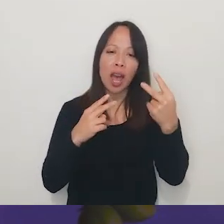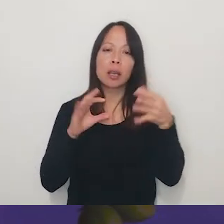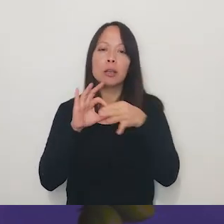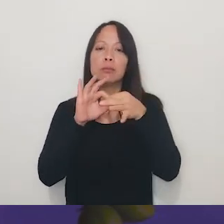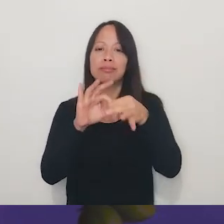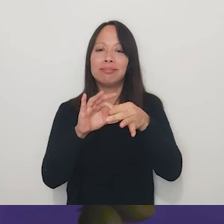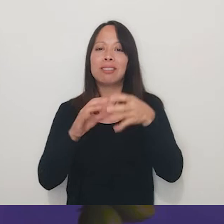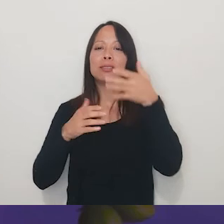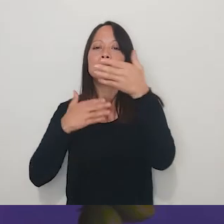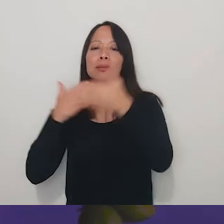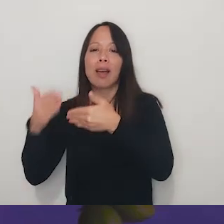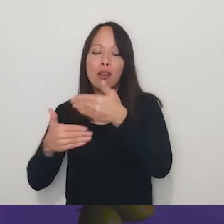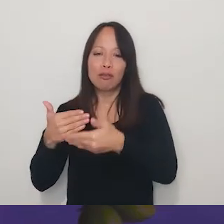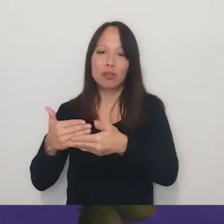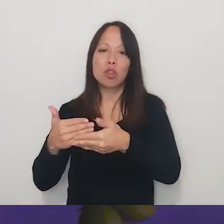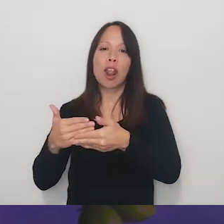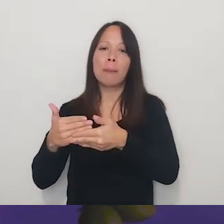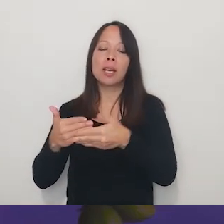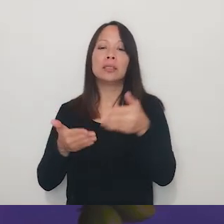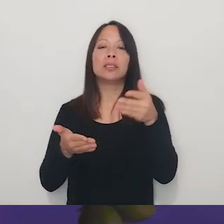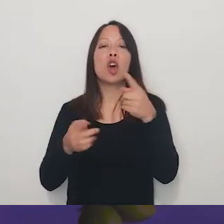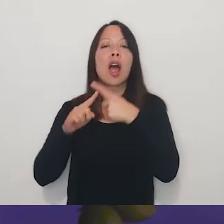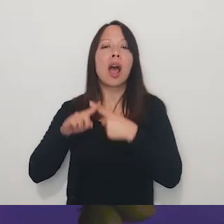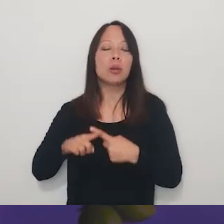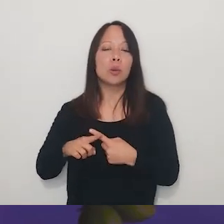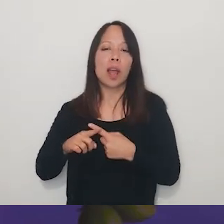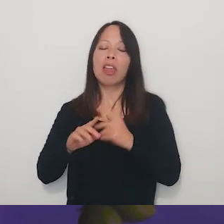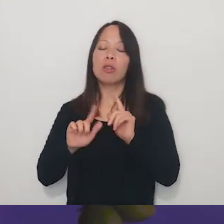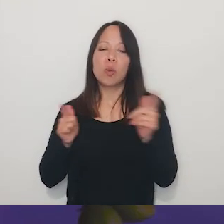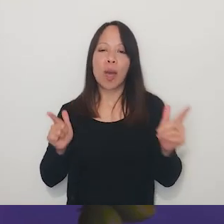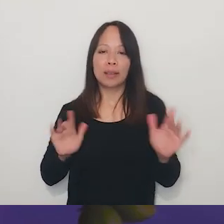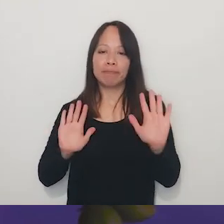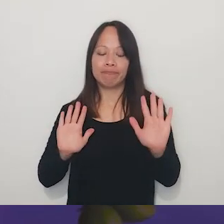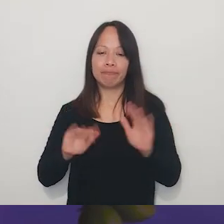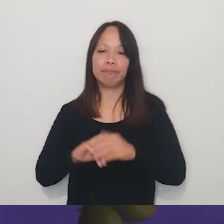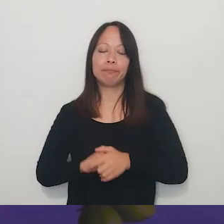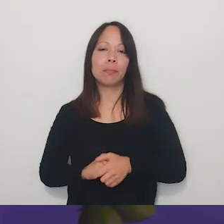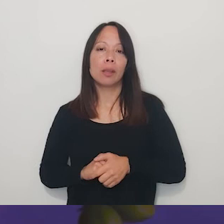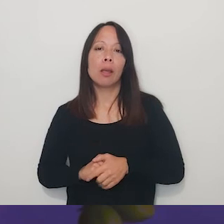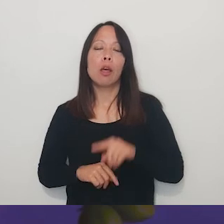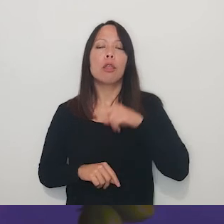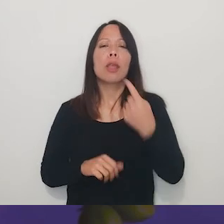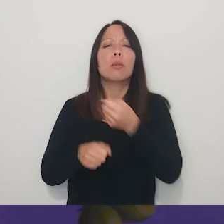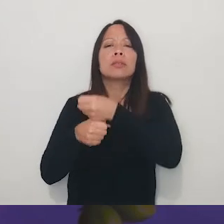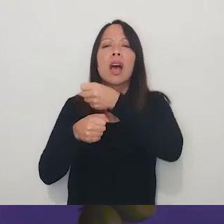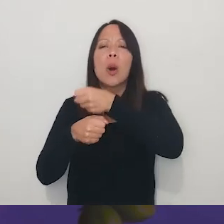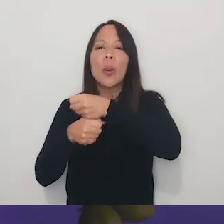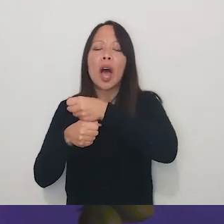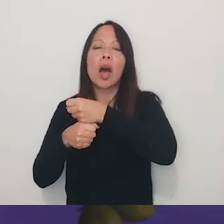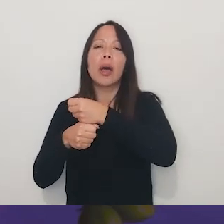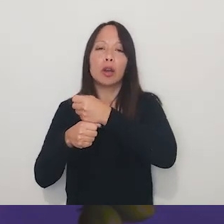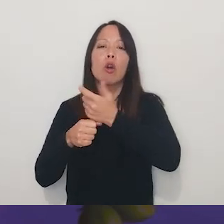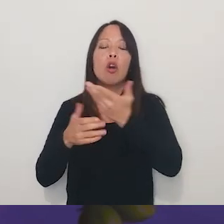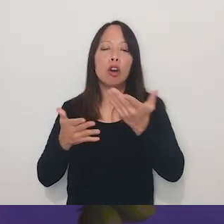hay estudios de funcionamiento, digamos, hay cosas que no están calculadas en el estudio clínico, digamos. Después hay otros